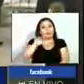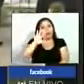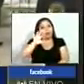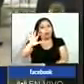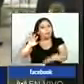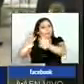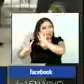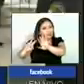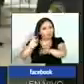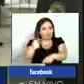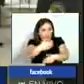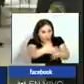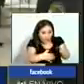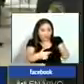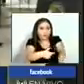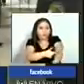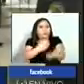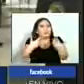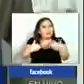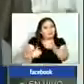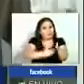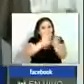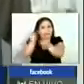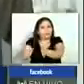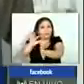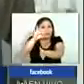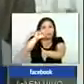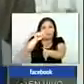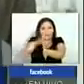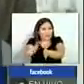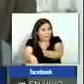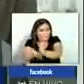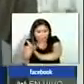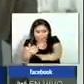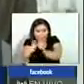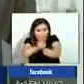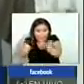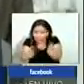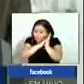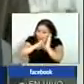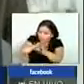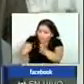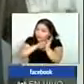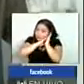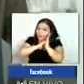cuidados intensivos, ya va a estar lista la segunda fase con otras 400 unidades de cuidados intensivos.